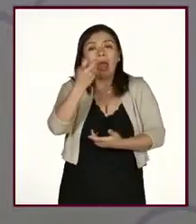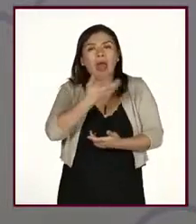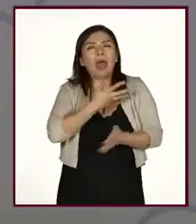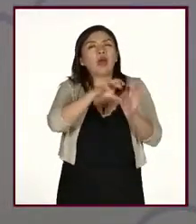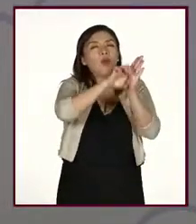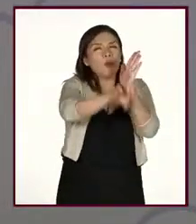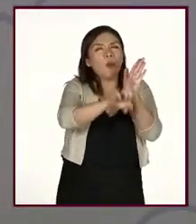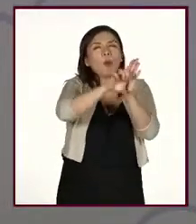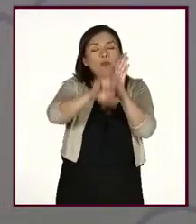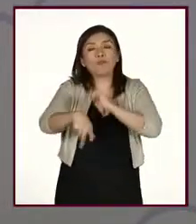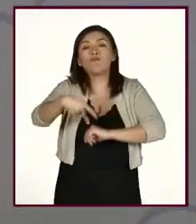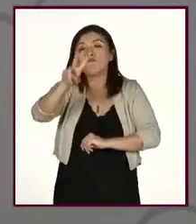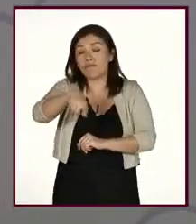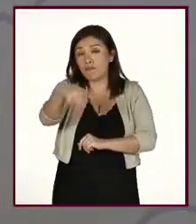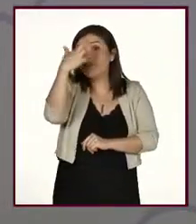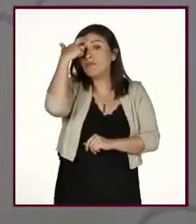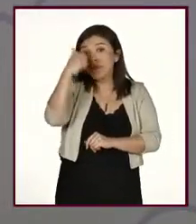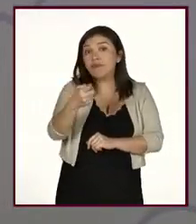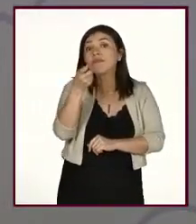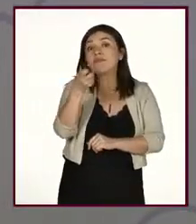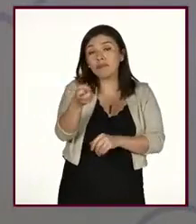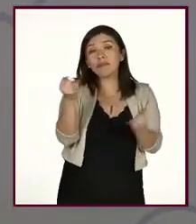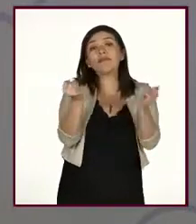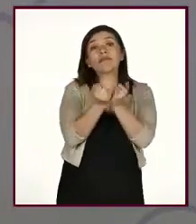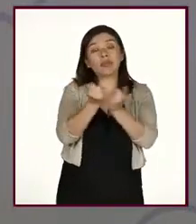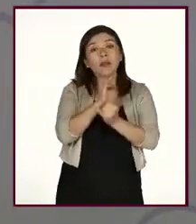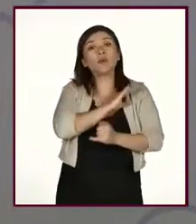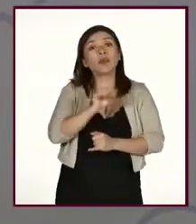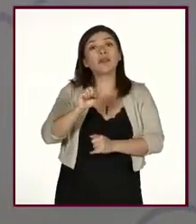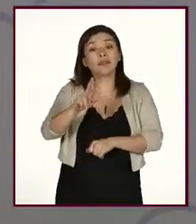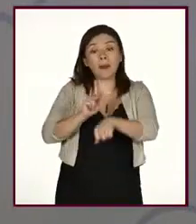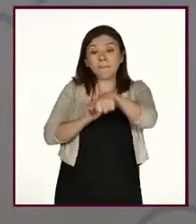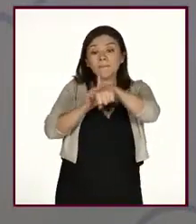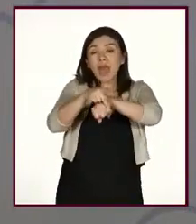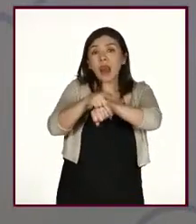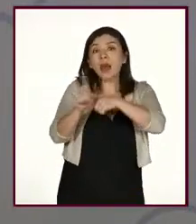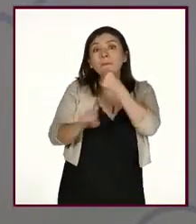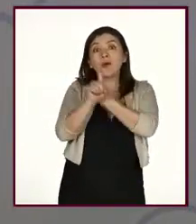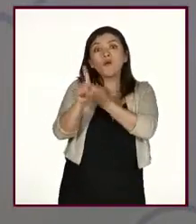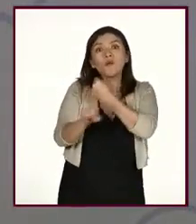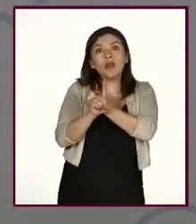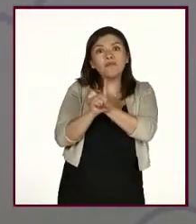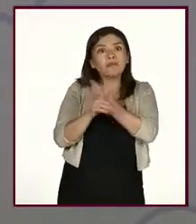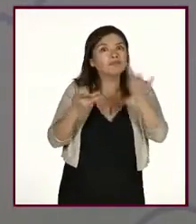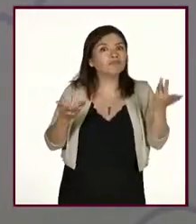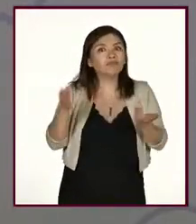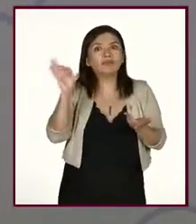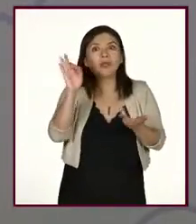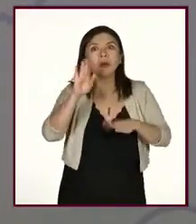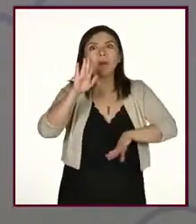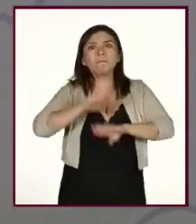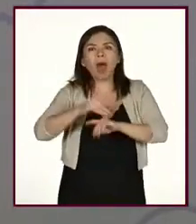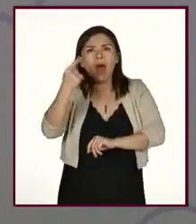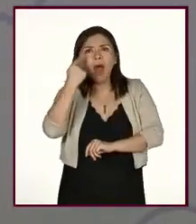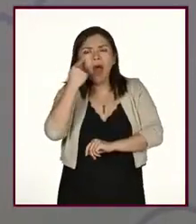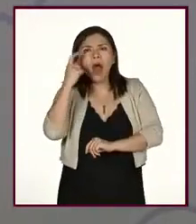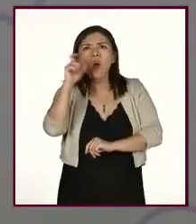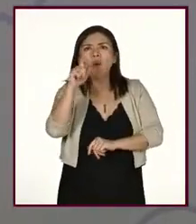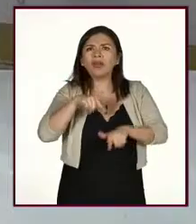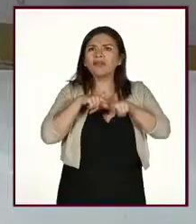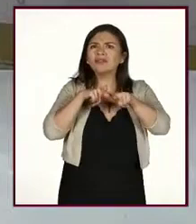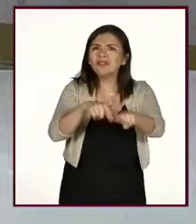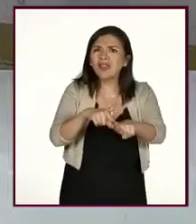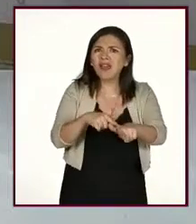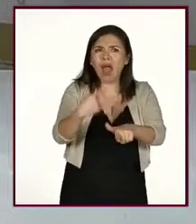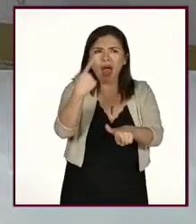pero como tú bien mencionas, pues incluso hasta cuestiones de la piel, incluso a lo mejor más prolongados cuando continúan